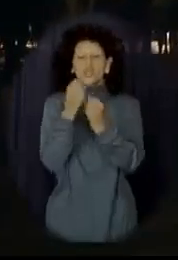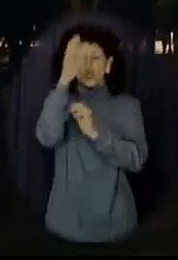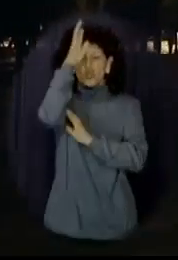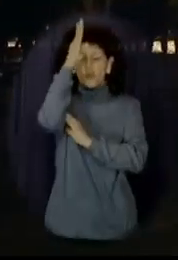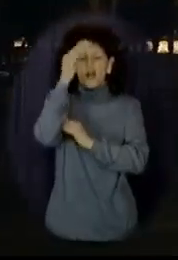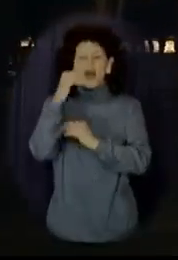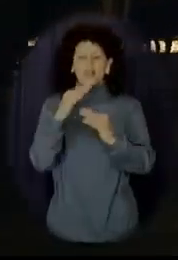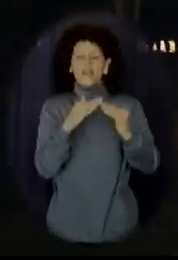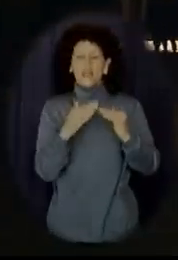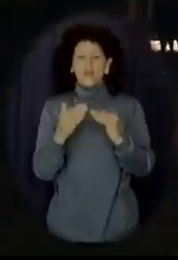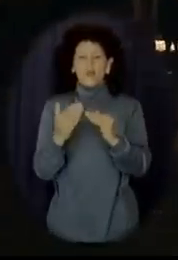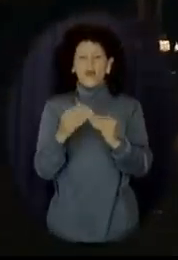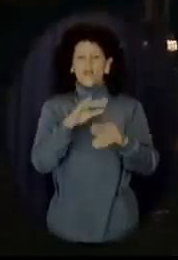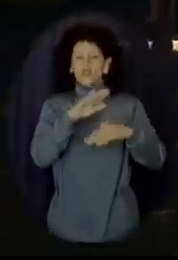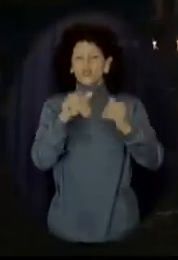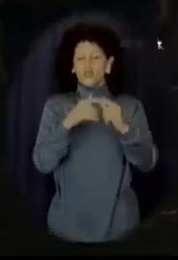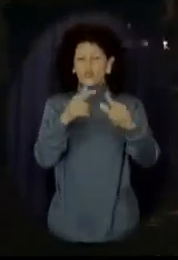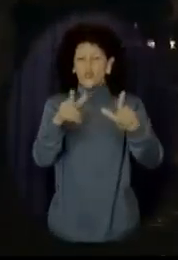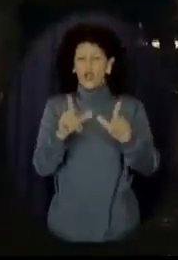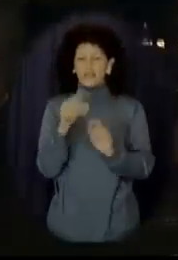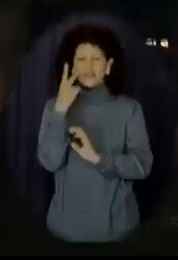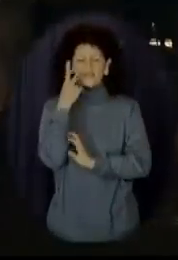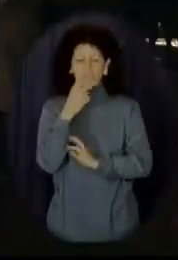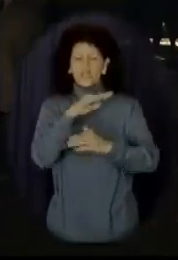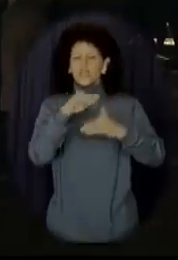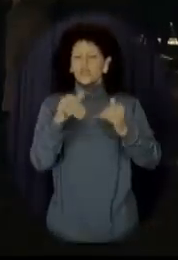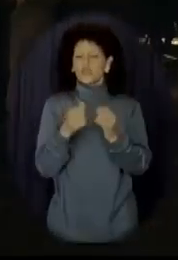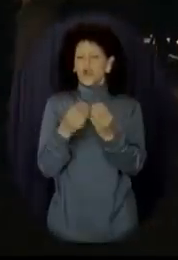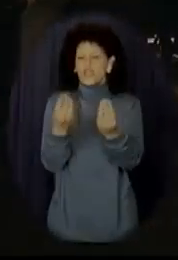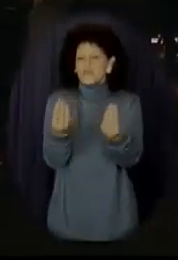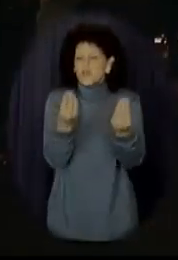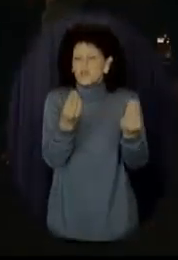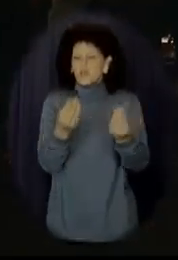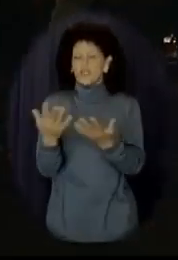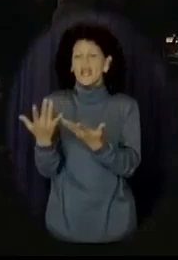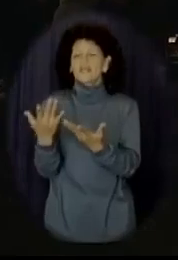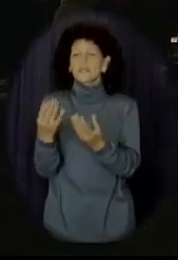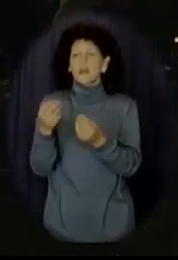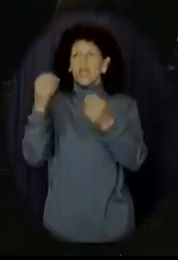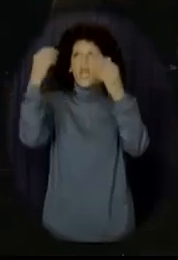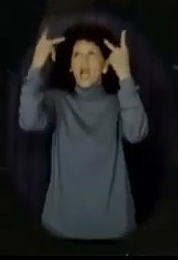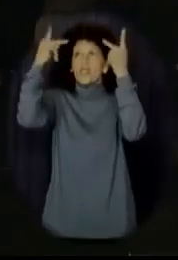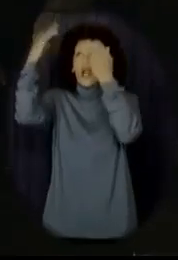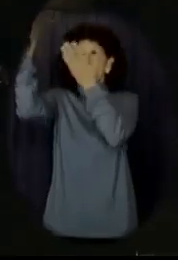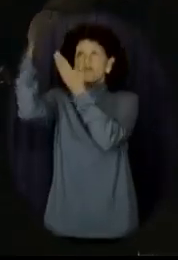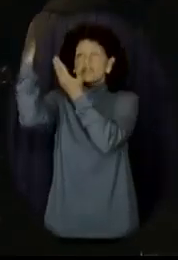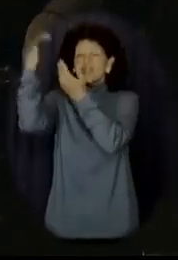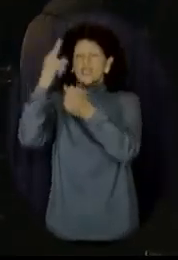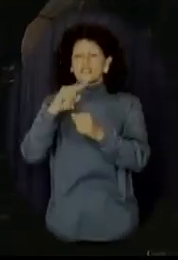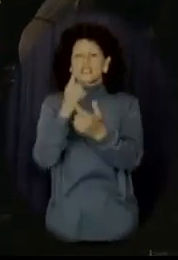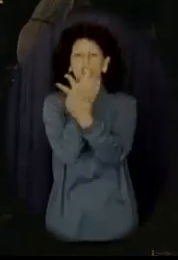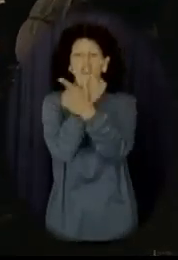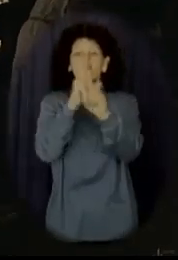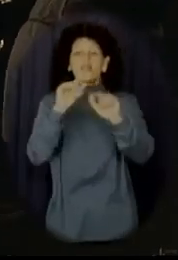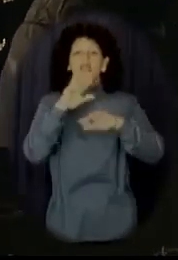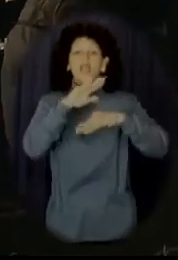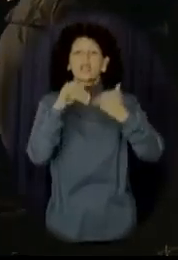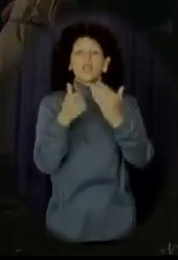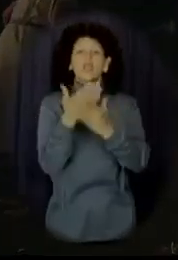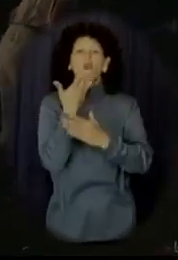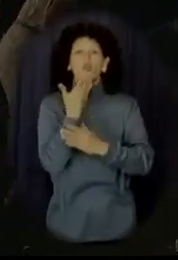La ocupación romana de la nación era evidente por doquier, y la gente esperaba al Mesías, quien les libraría de la tiranía.